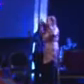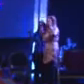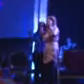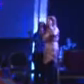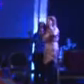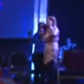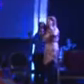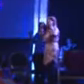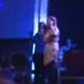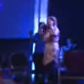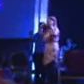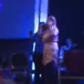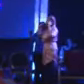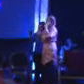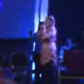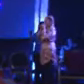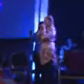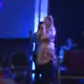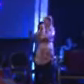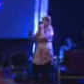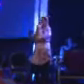No